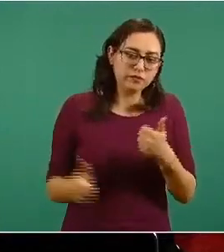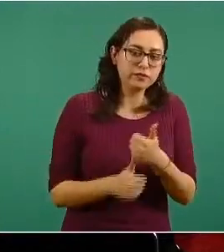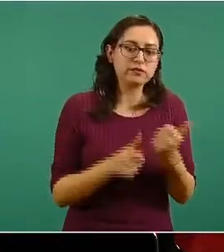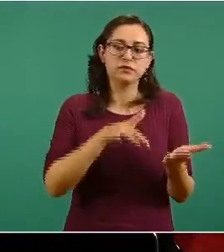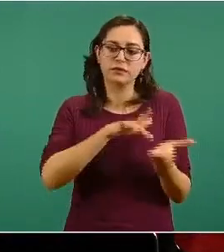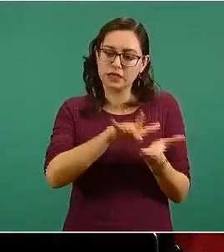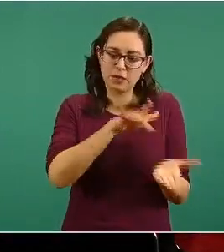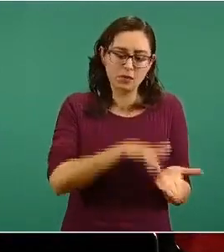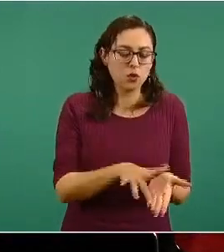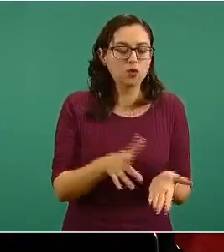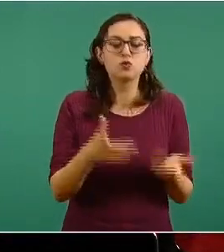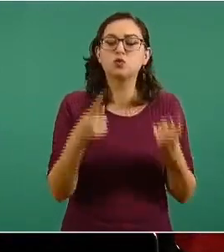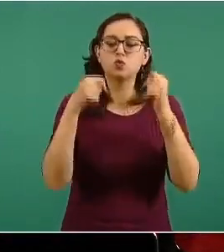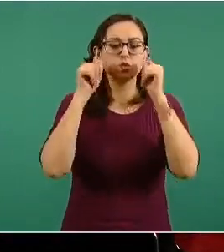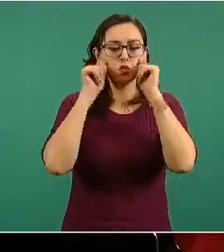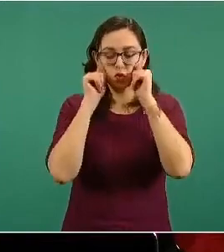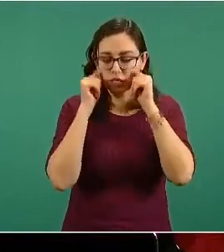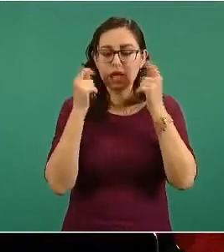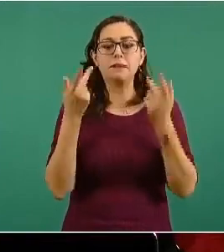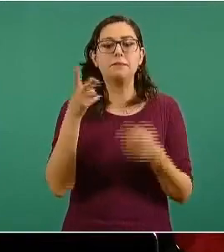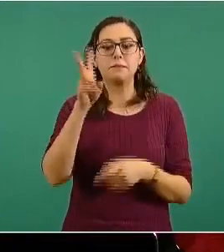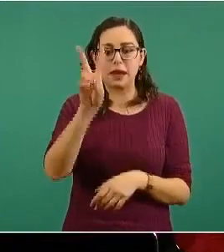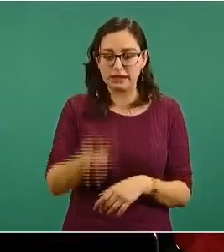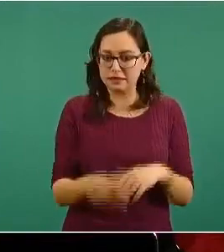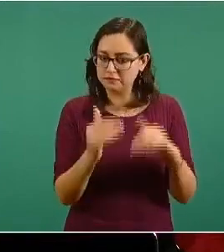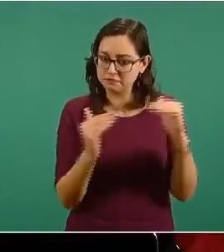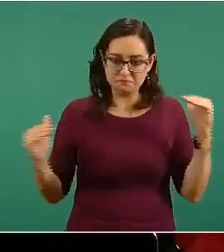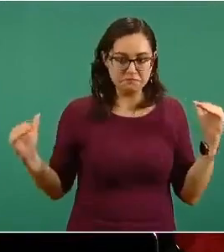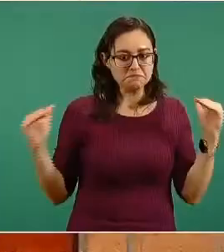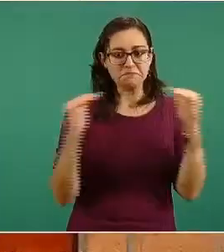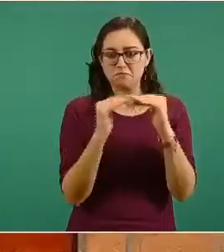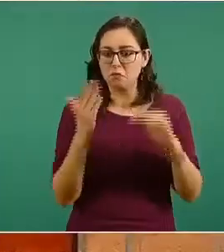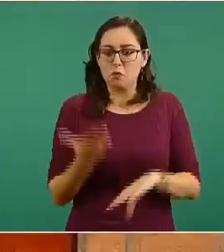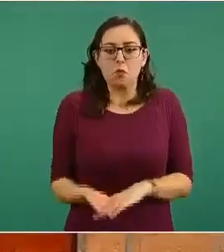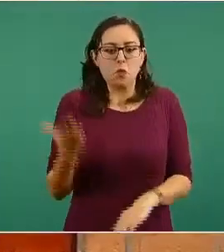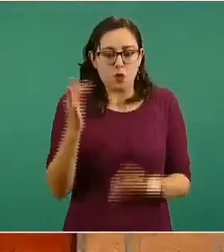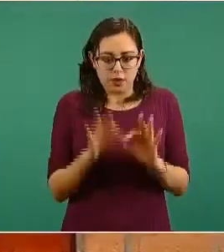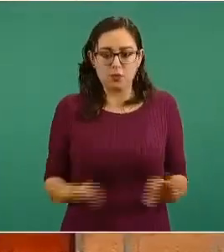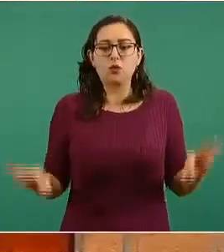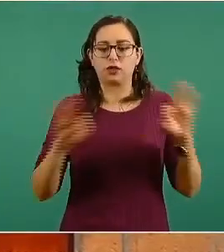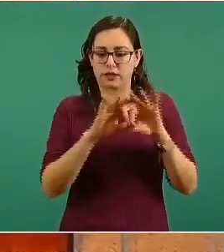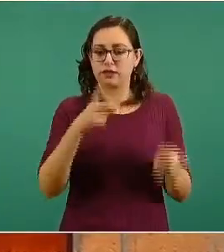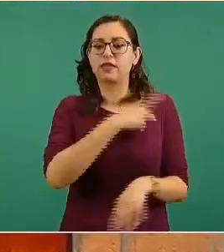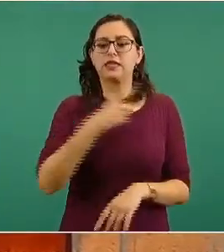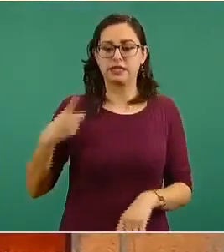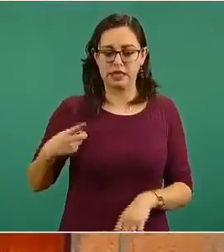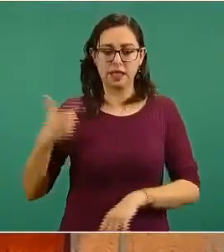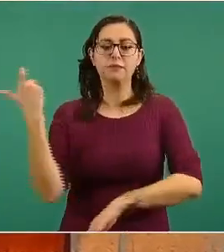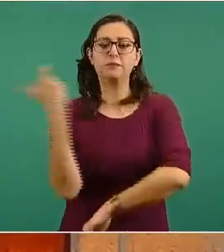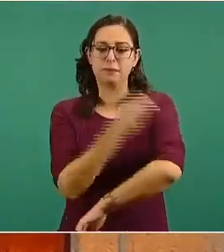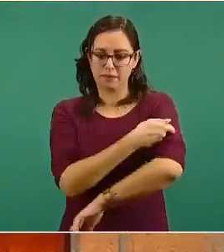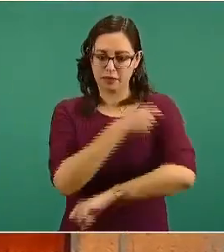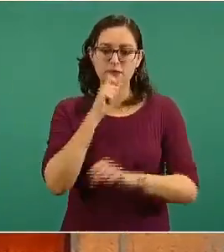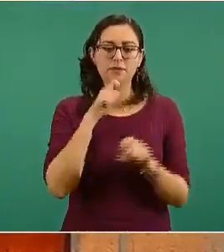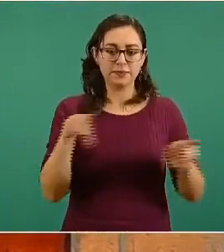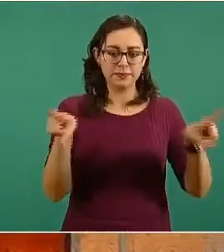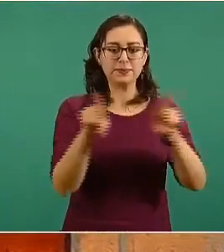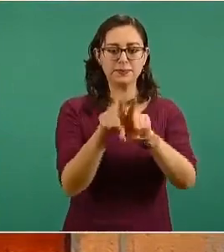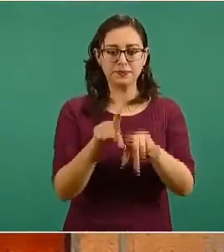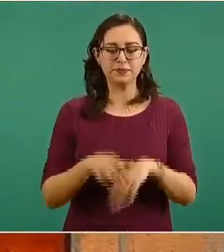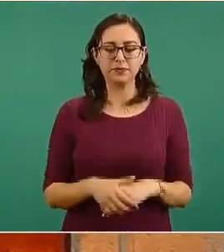apoyo. Consideramos que es imprescindible verlas como actividades muy sustantivas del cuidado clínico de las